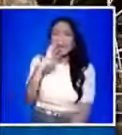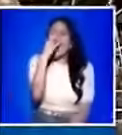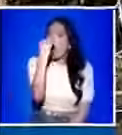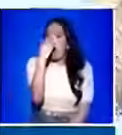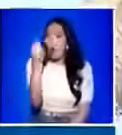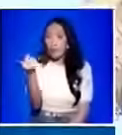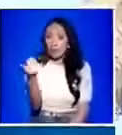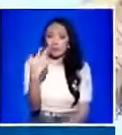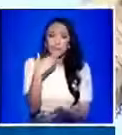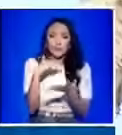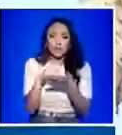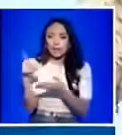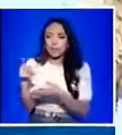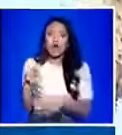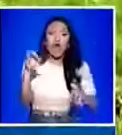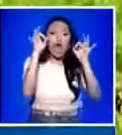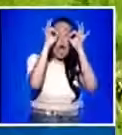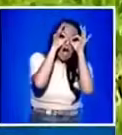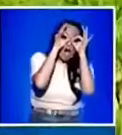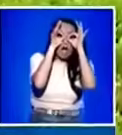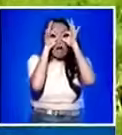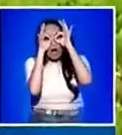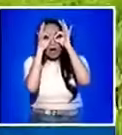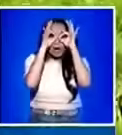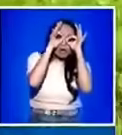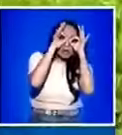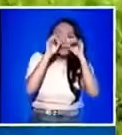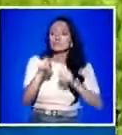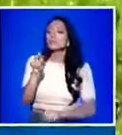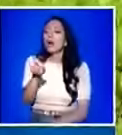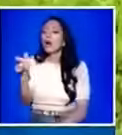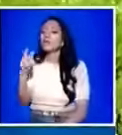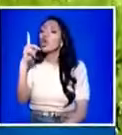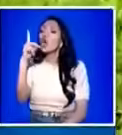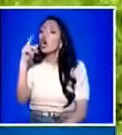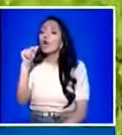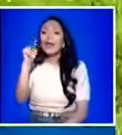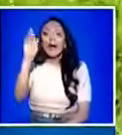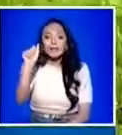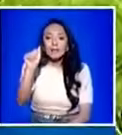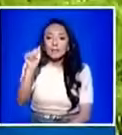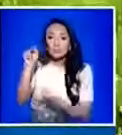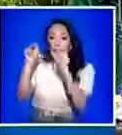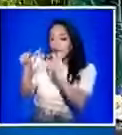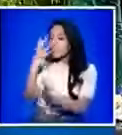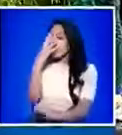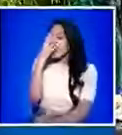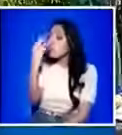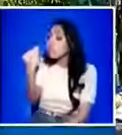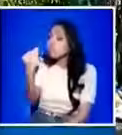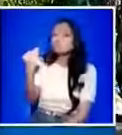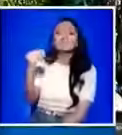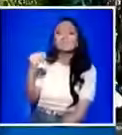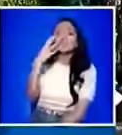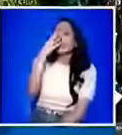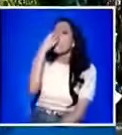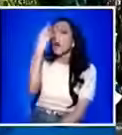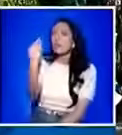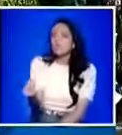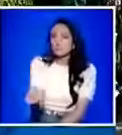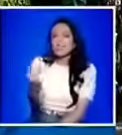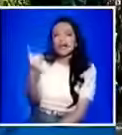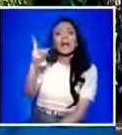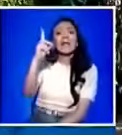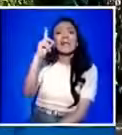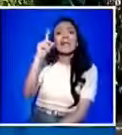de páramo, el oso de anteojos, la danta. Principalmente es la danta como ícono del Parque Nacional Sangay. La